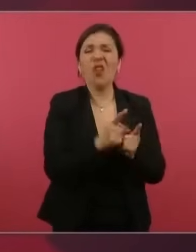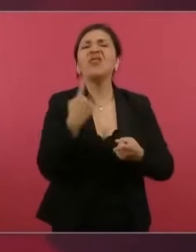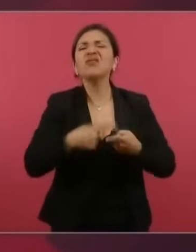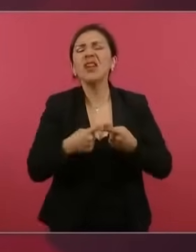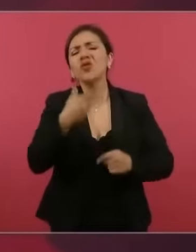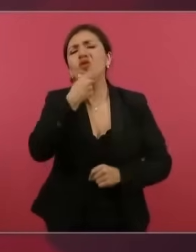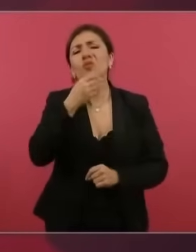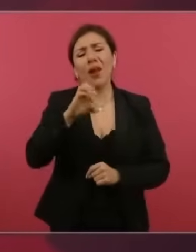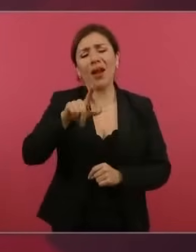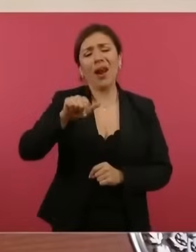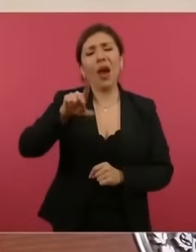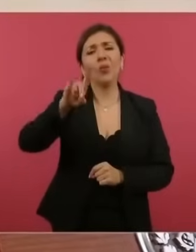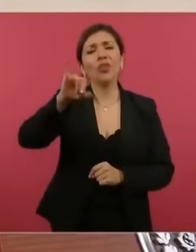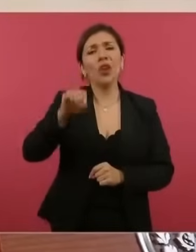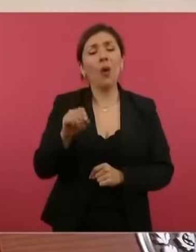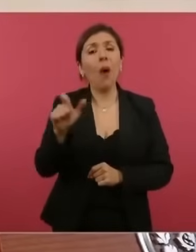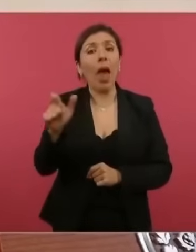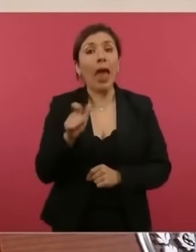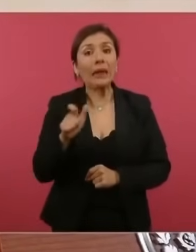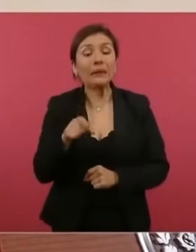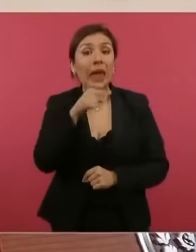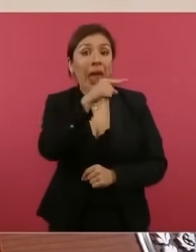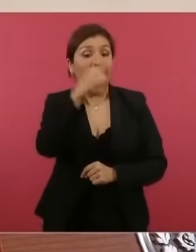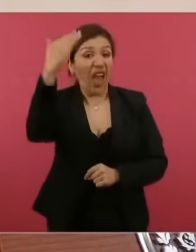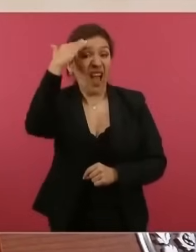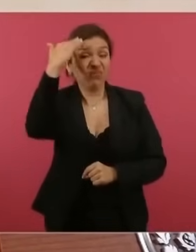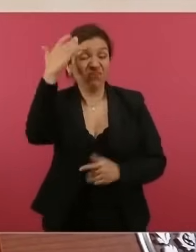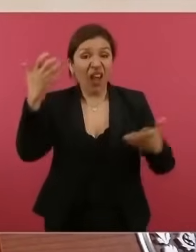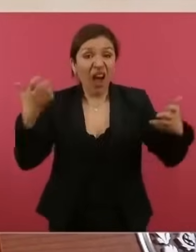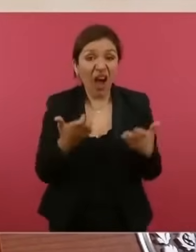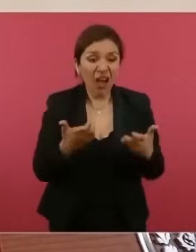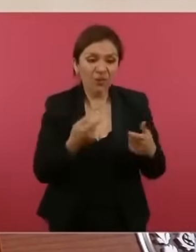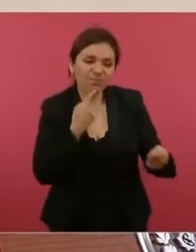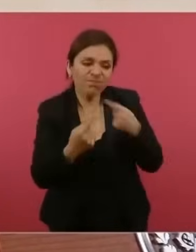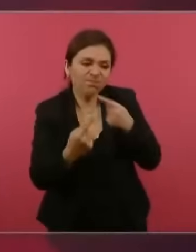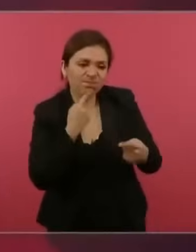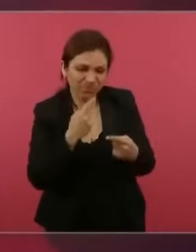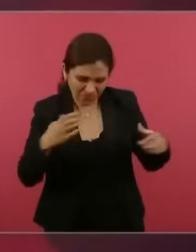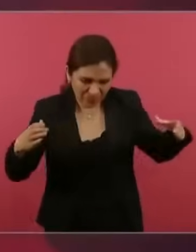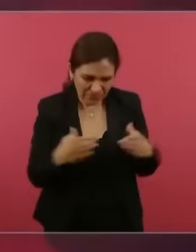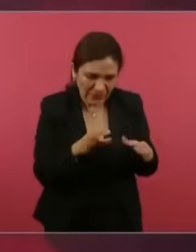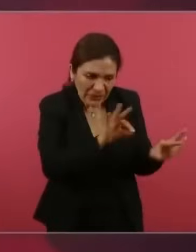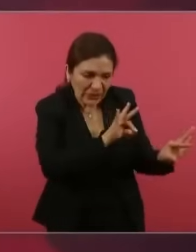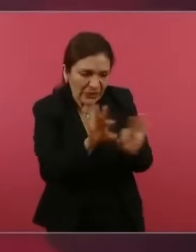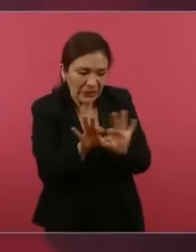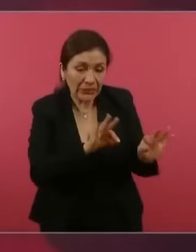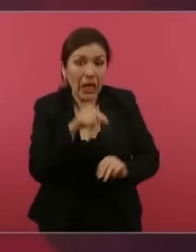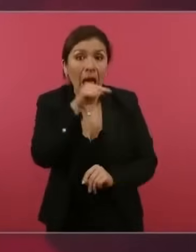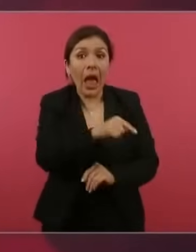que los unió y fue el que decidió